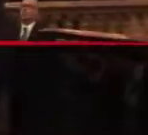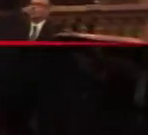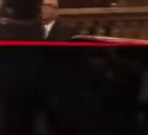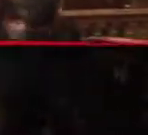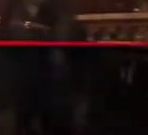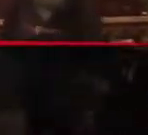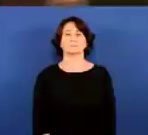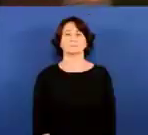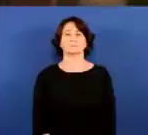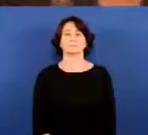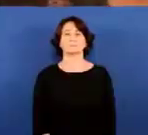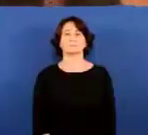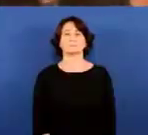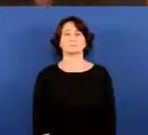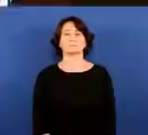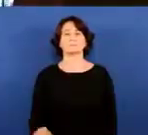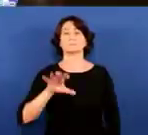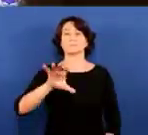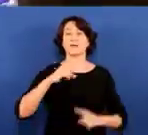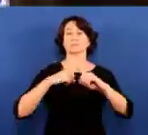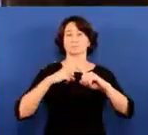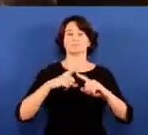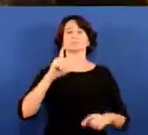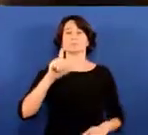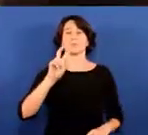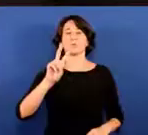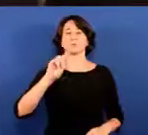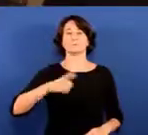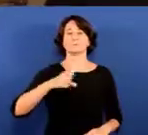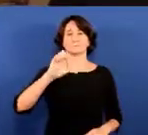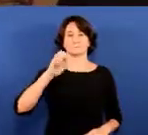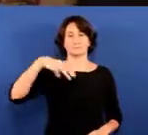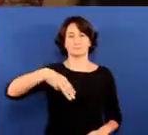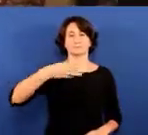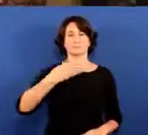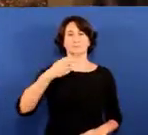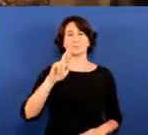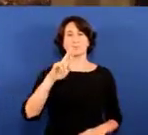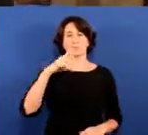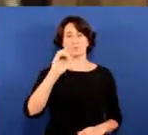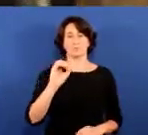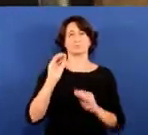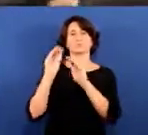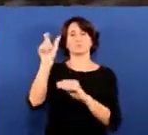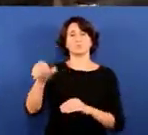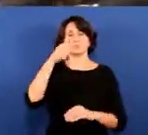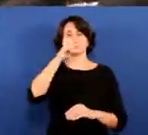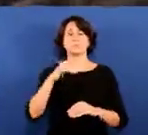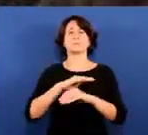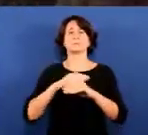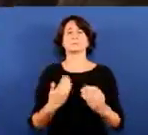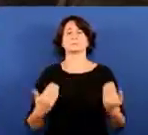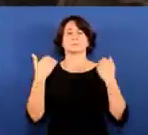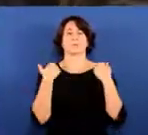El diputado general de Vizcaya, José Luis Bilbao, ha recibido en el Palacio Foral a una delegación del Gobierno de Luxemburgo encabezado por su ministro de Economía y Comercio